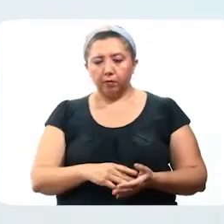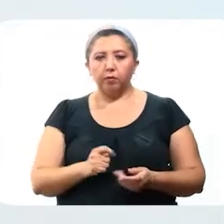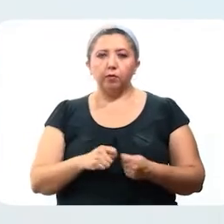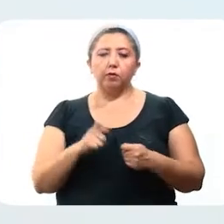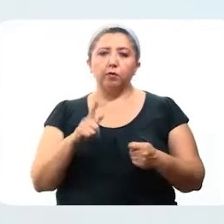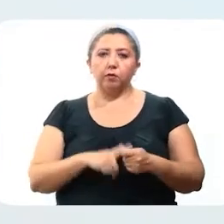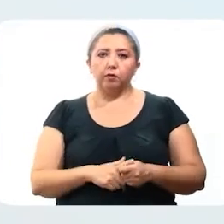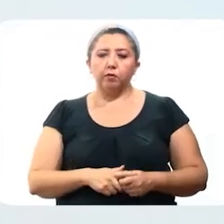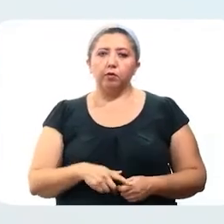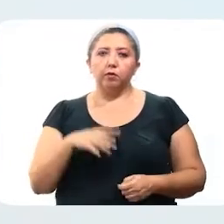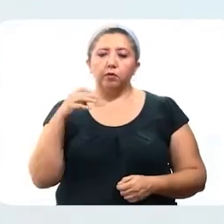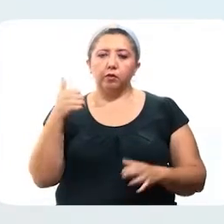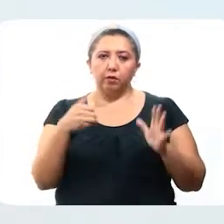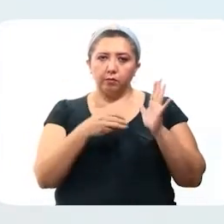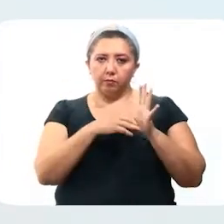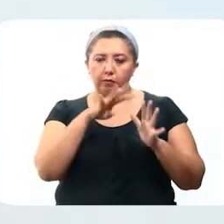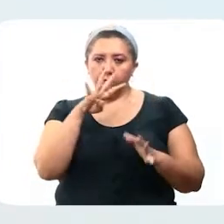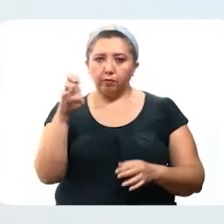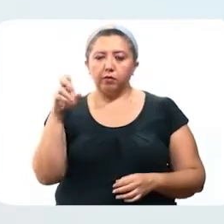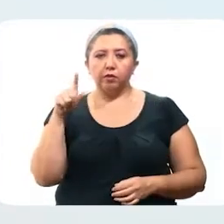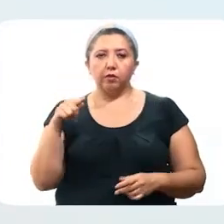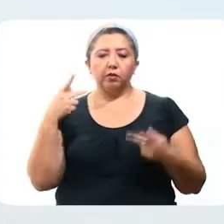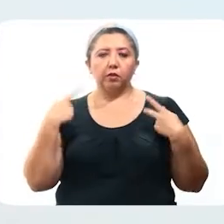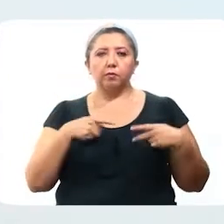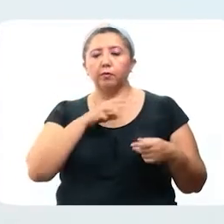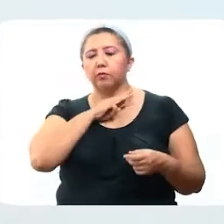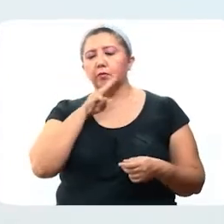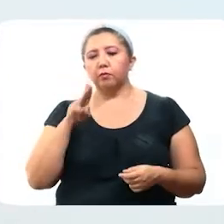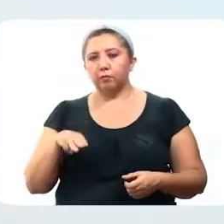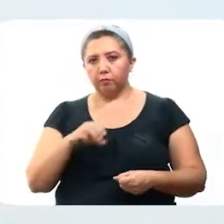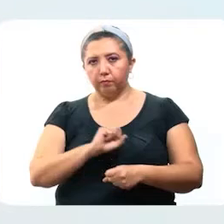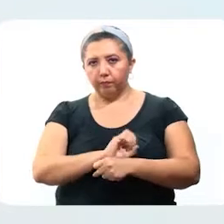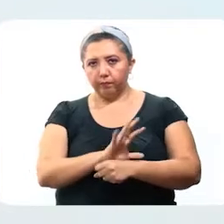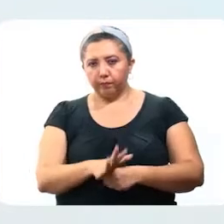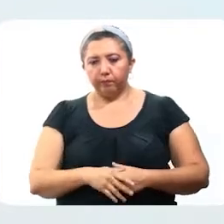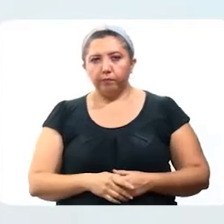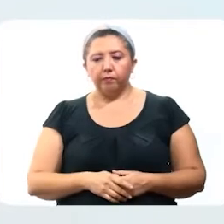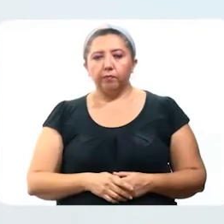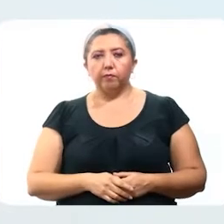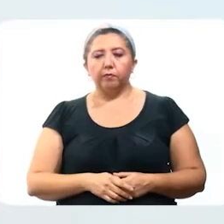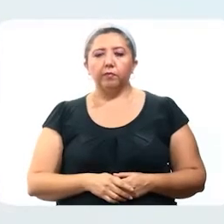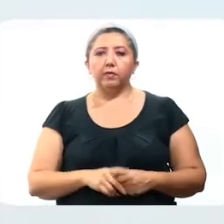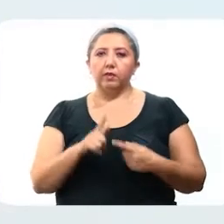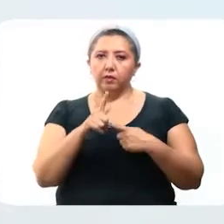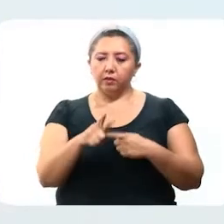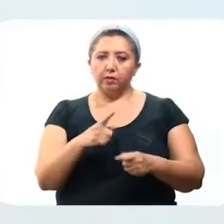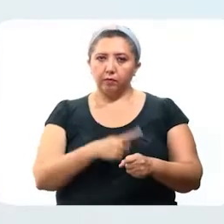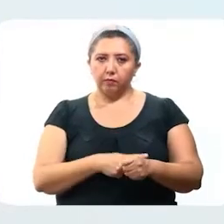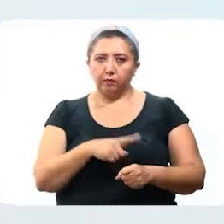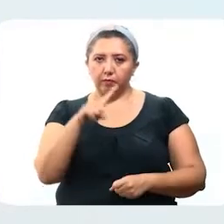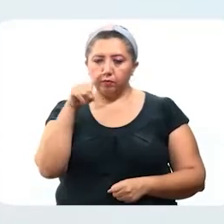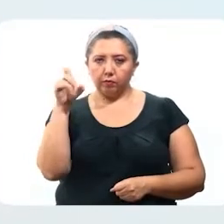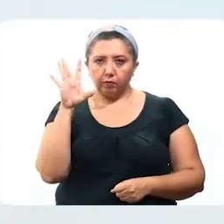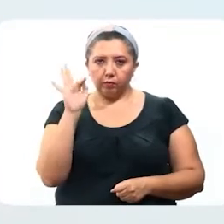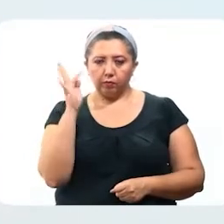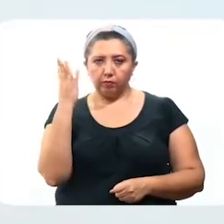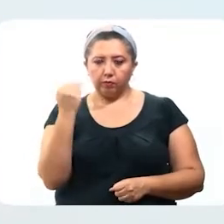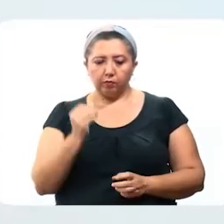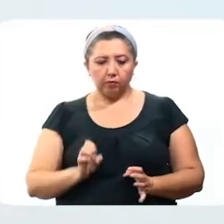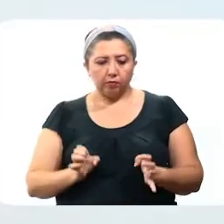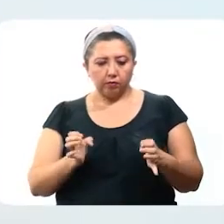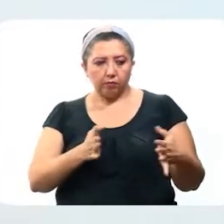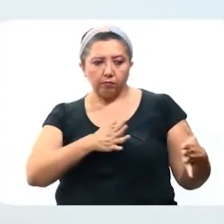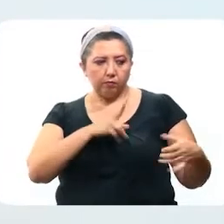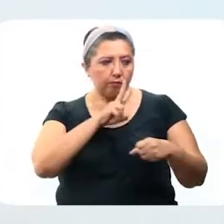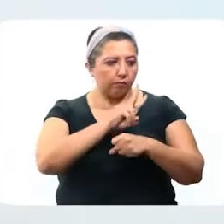un total de 6.470 las personas fallecidas a causa del coronavirus. De los casos activos, 149 están